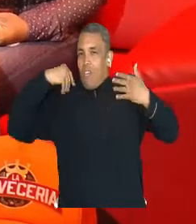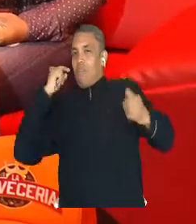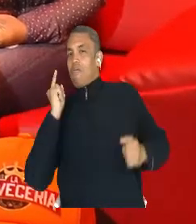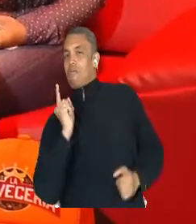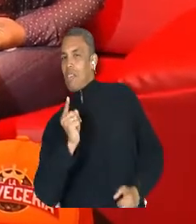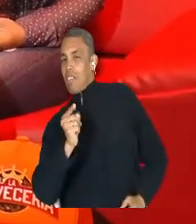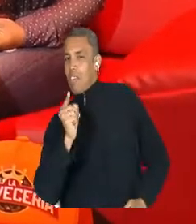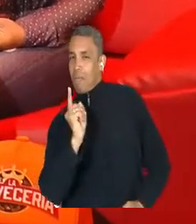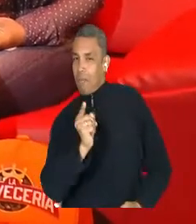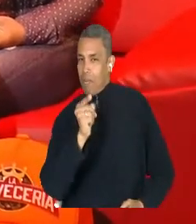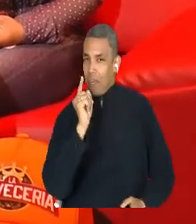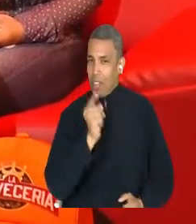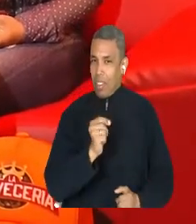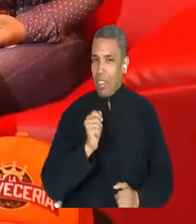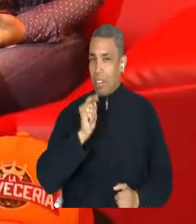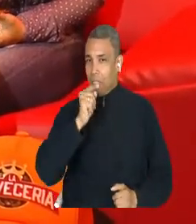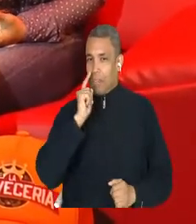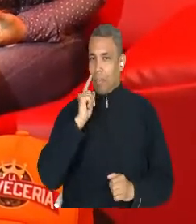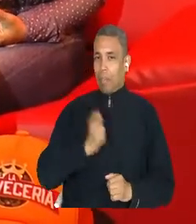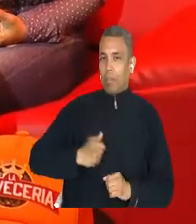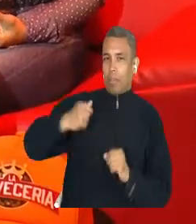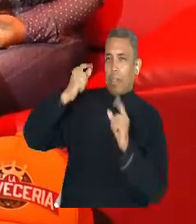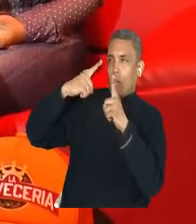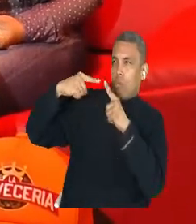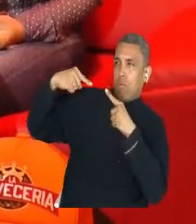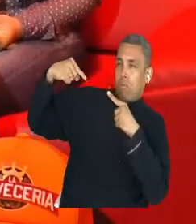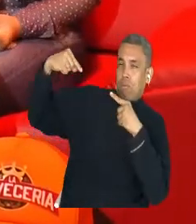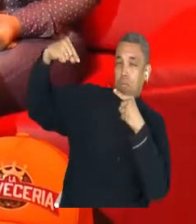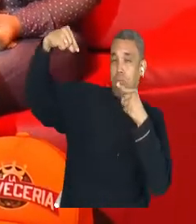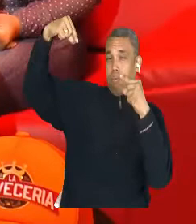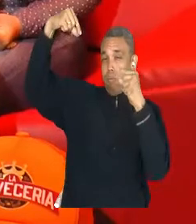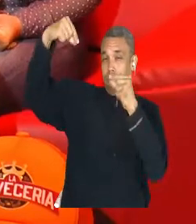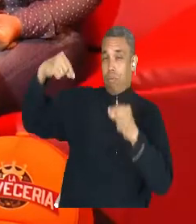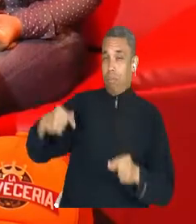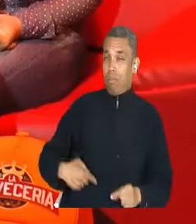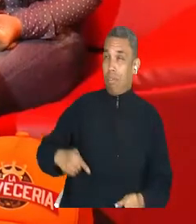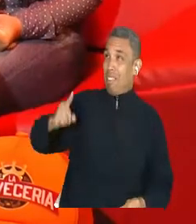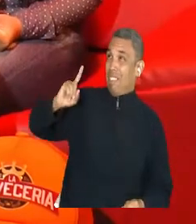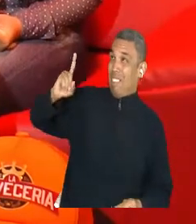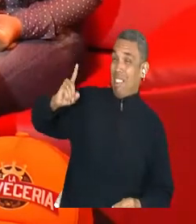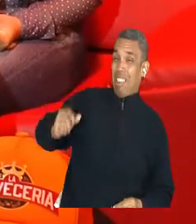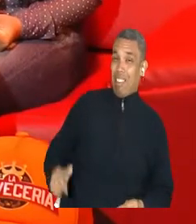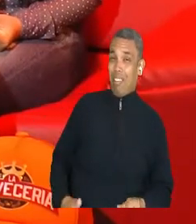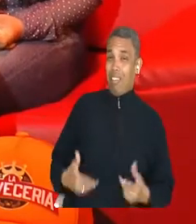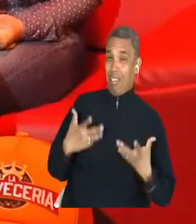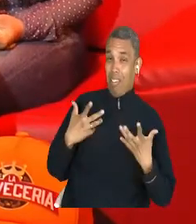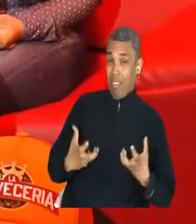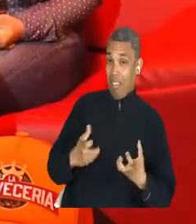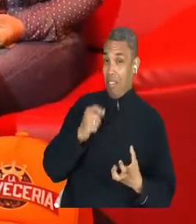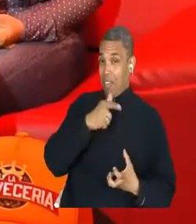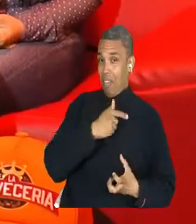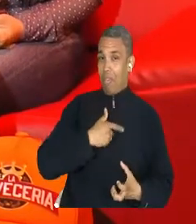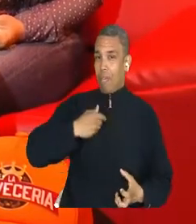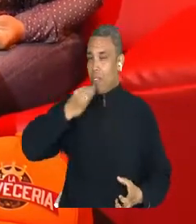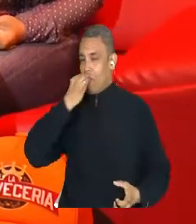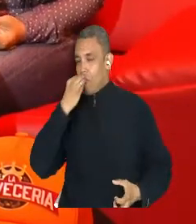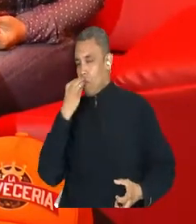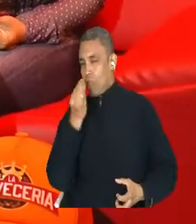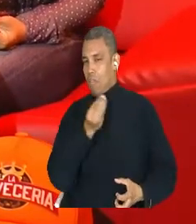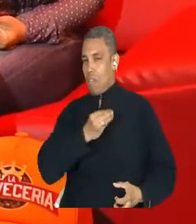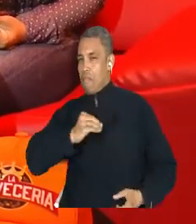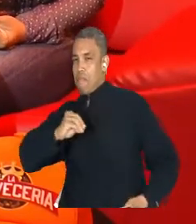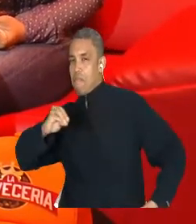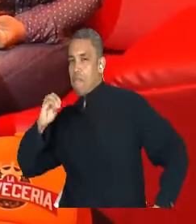mata. Y la luna es la testigo, que mis labios solo quieren